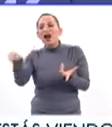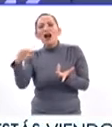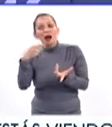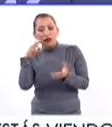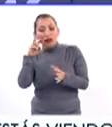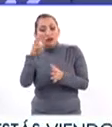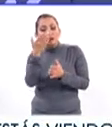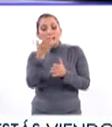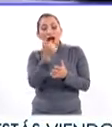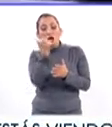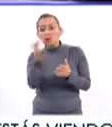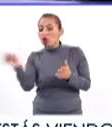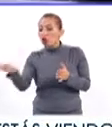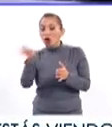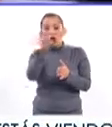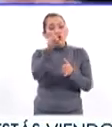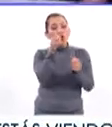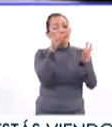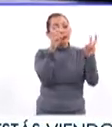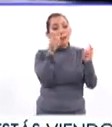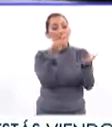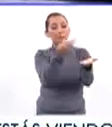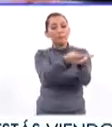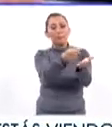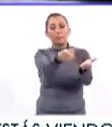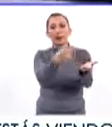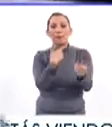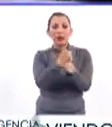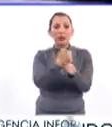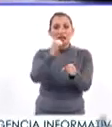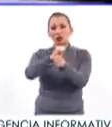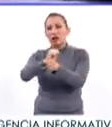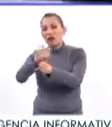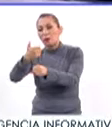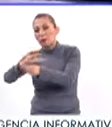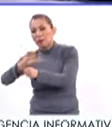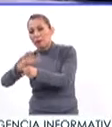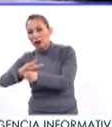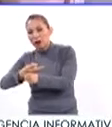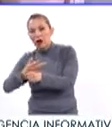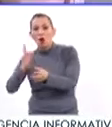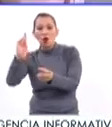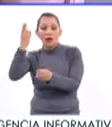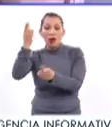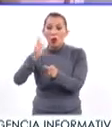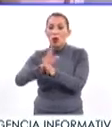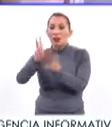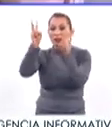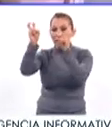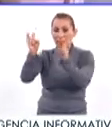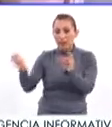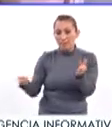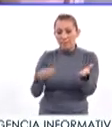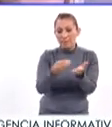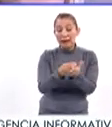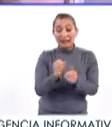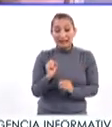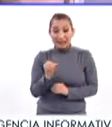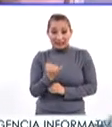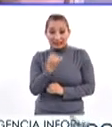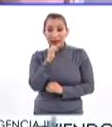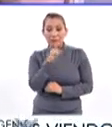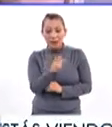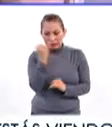qué estudiante? Es decir, ¿qué contenido es el adecuado para alguien de primaria, de secundaria o de preparatoria o de universidad, ¿no? Y por